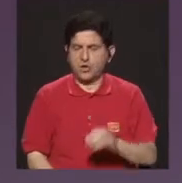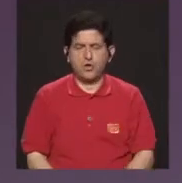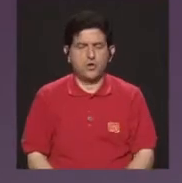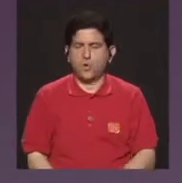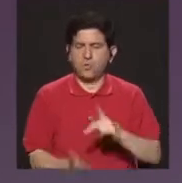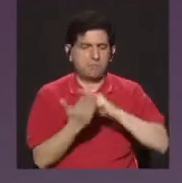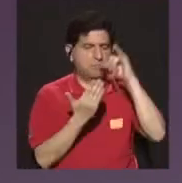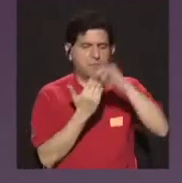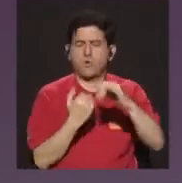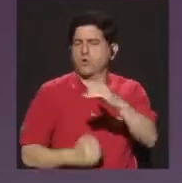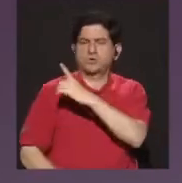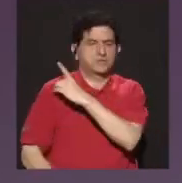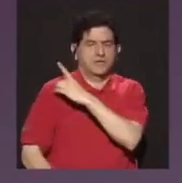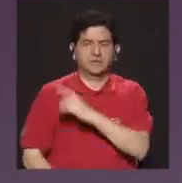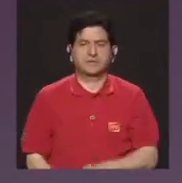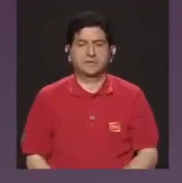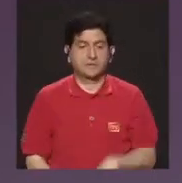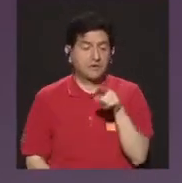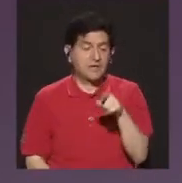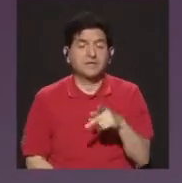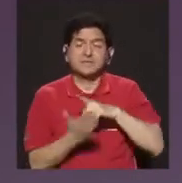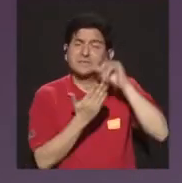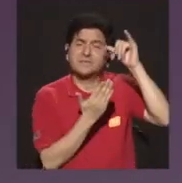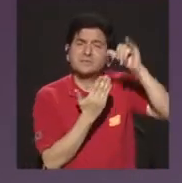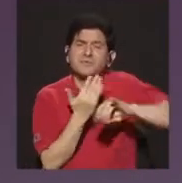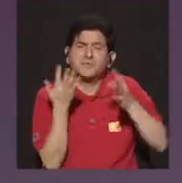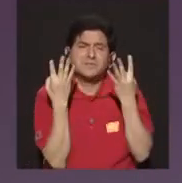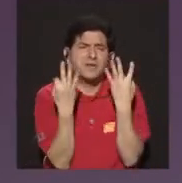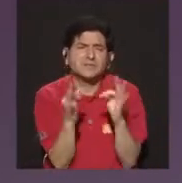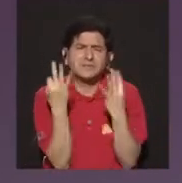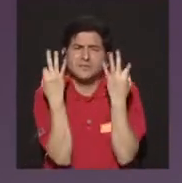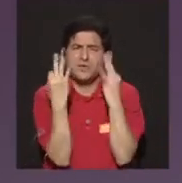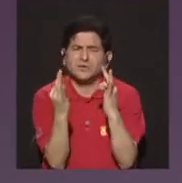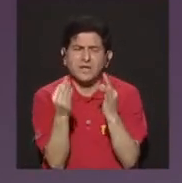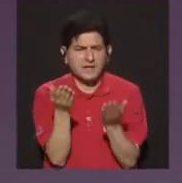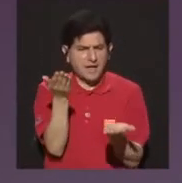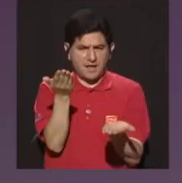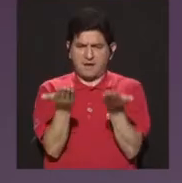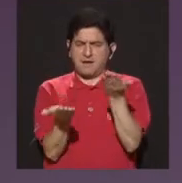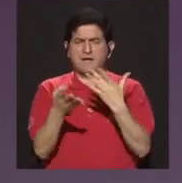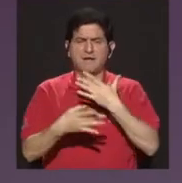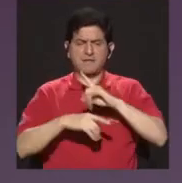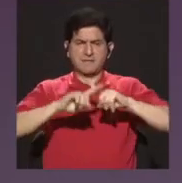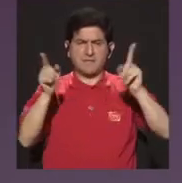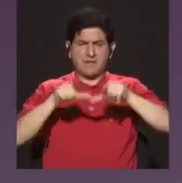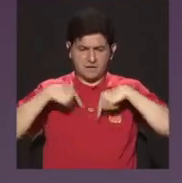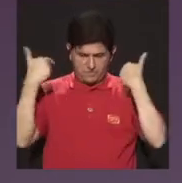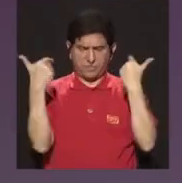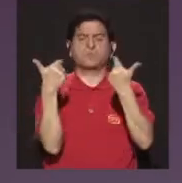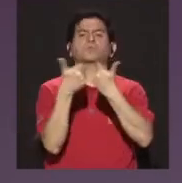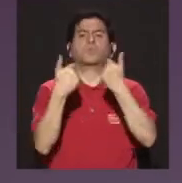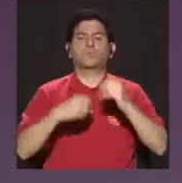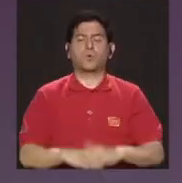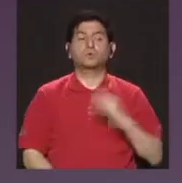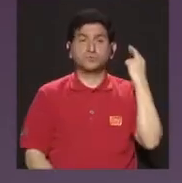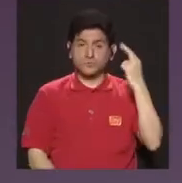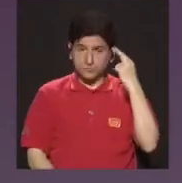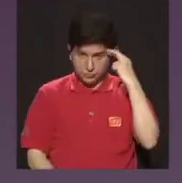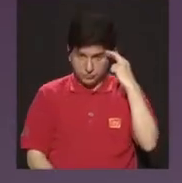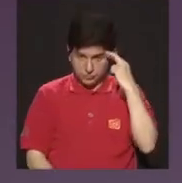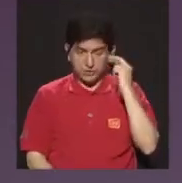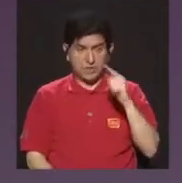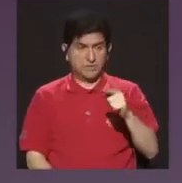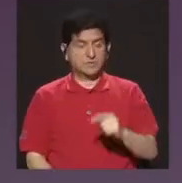del proyecto este es un proyecto que buscó más balancear intereses de muchos sectores y por eso se gestó